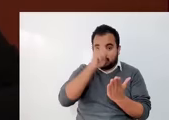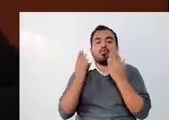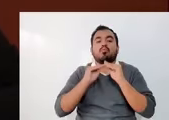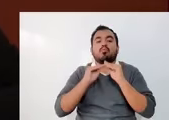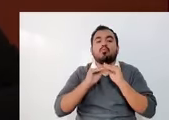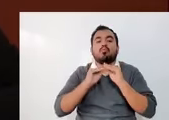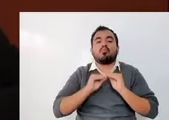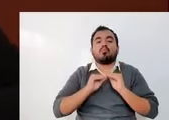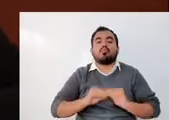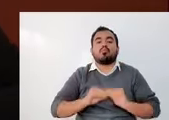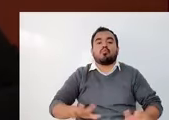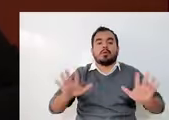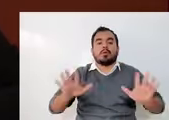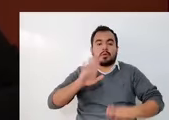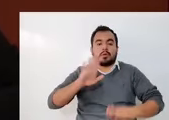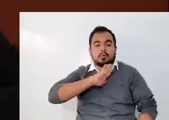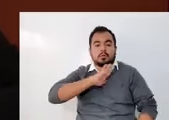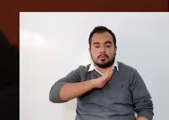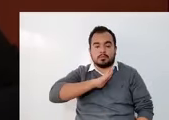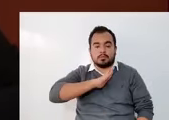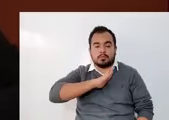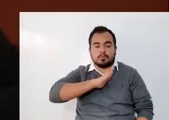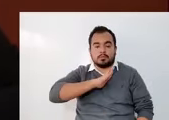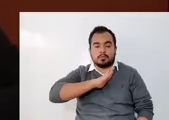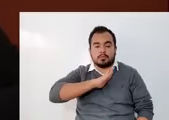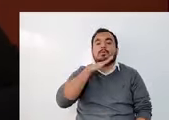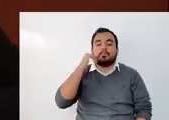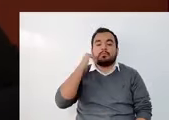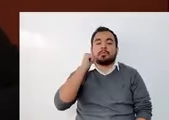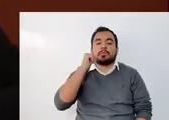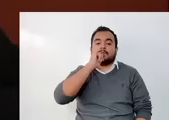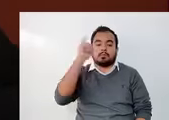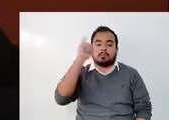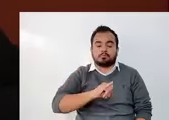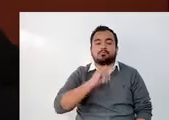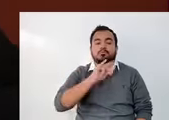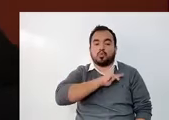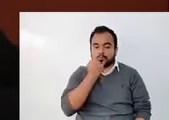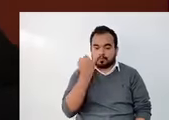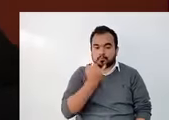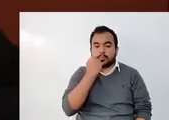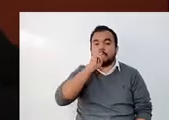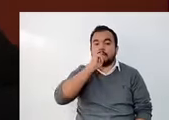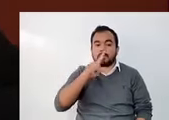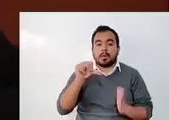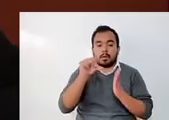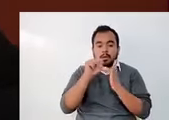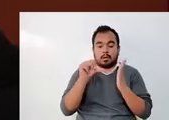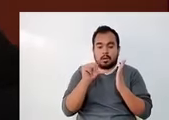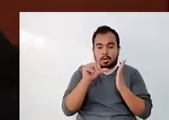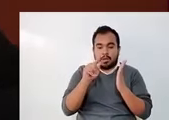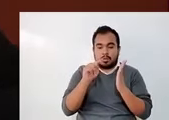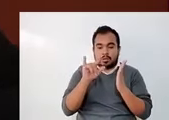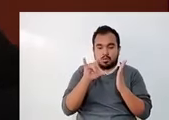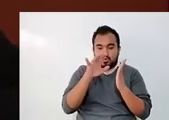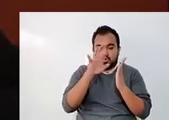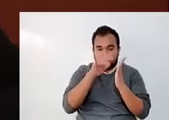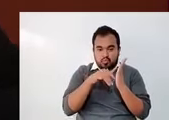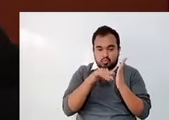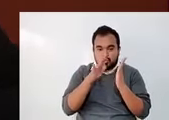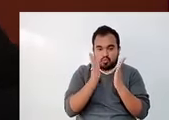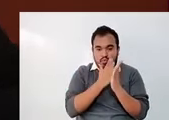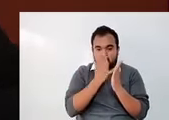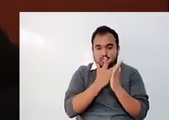italiano y portugués, incluyendo artículos en las revistas Goldammers Archiv für Strafrecht de